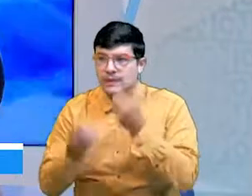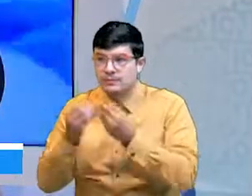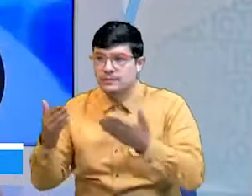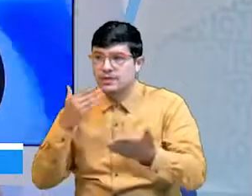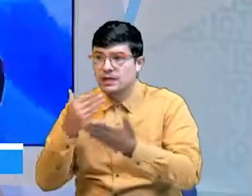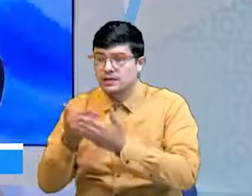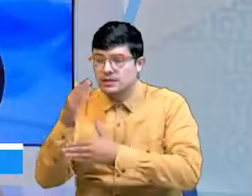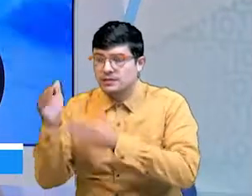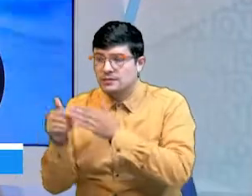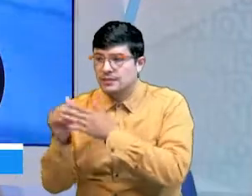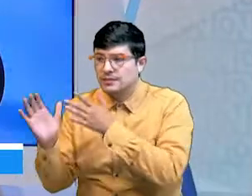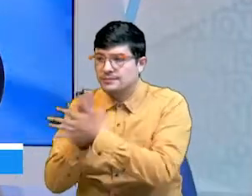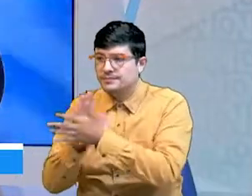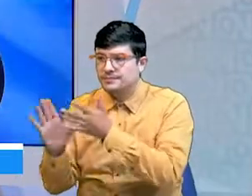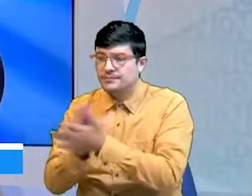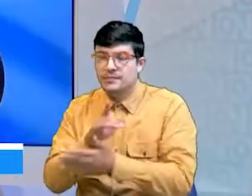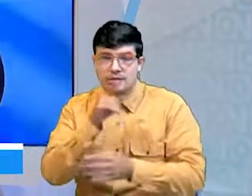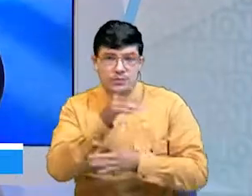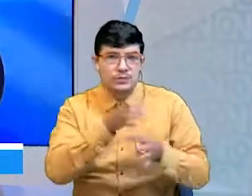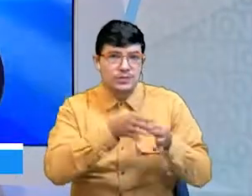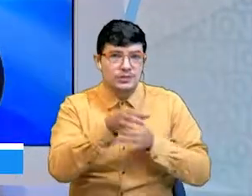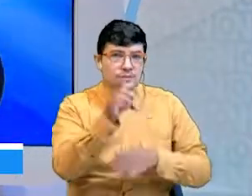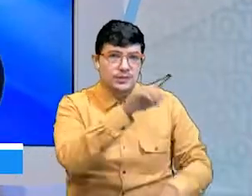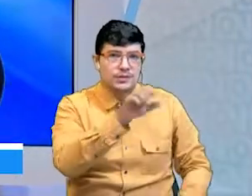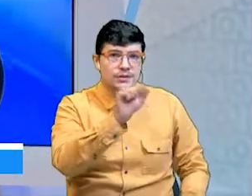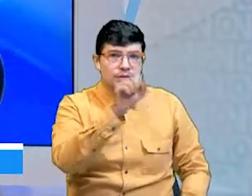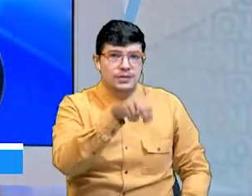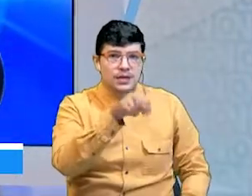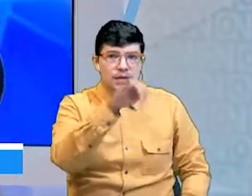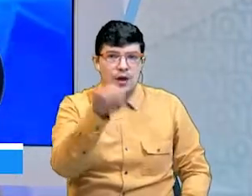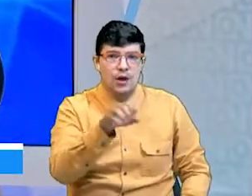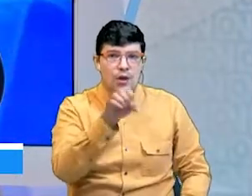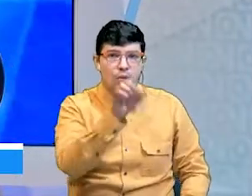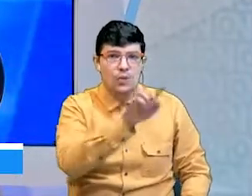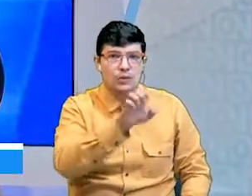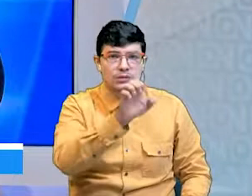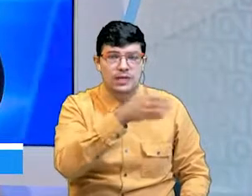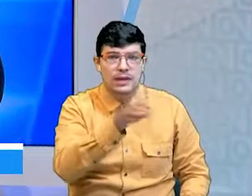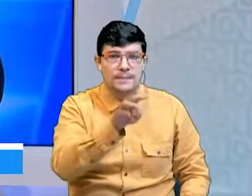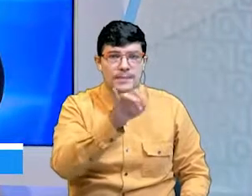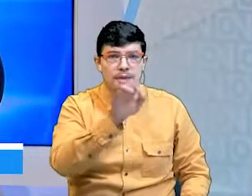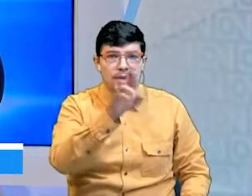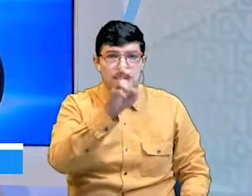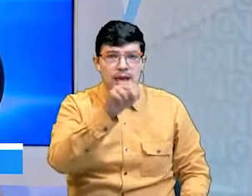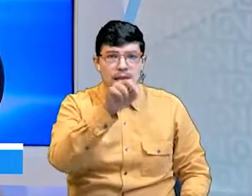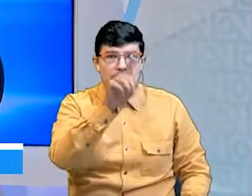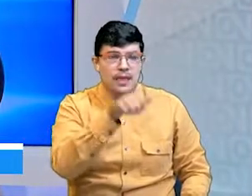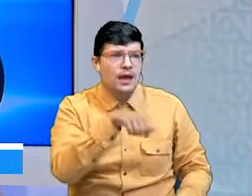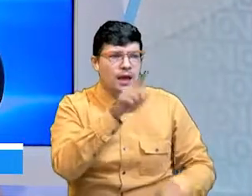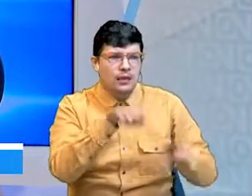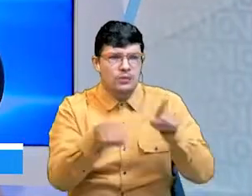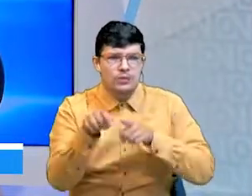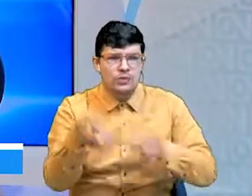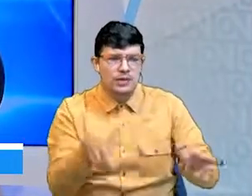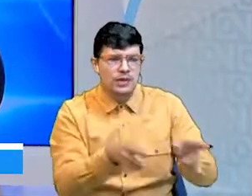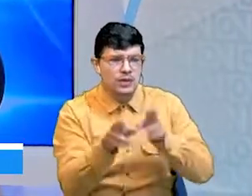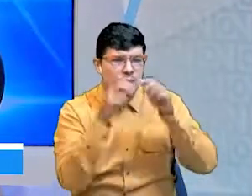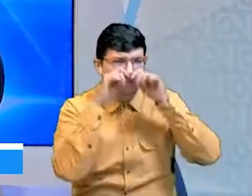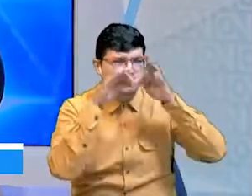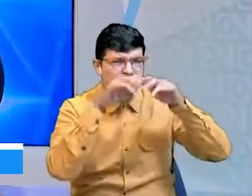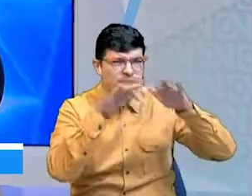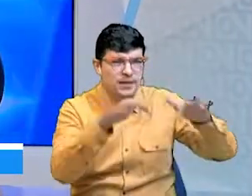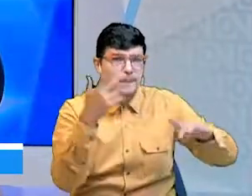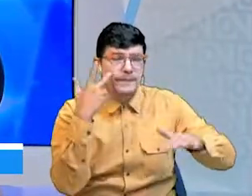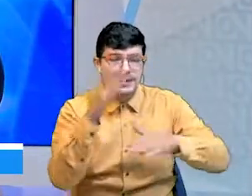En San José de Miranda, habitantes denuncian que la troncal central del norte estaría contaminando algunas fuentes hídricas. Nos amplía la información